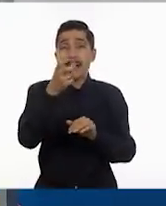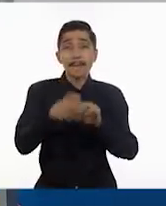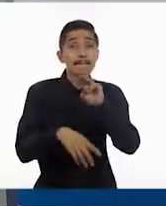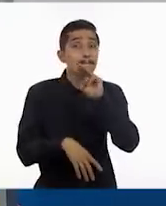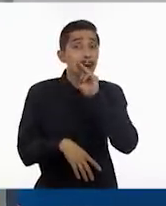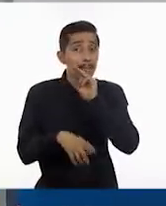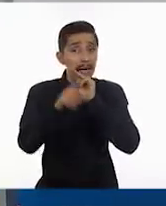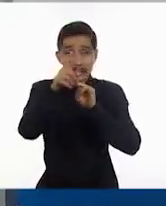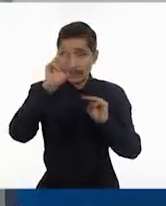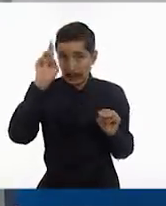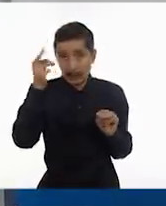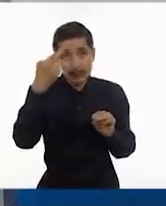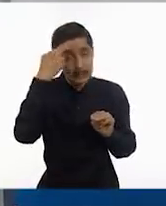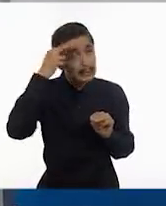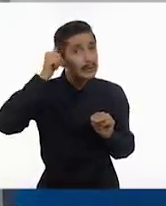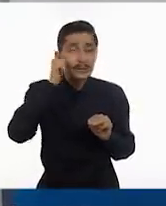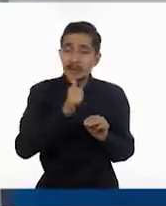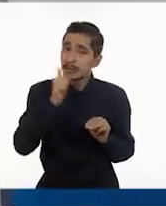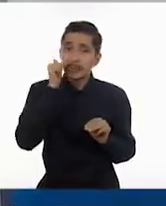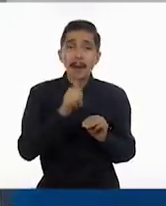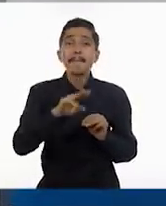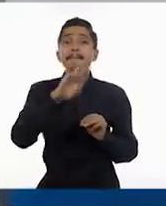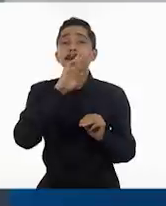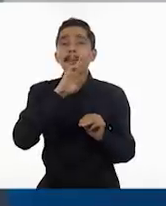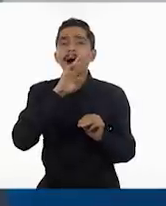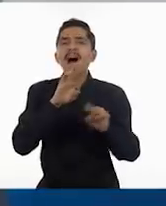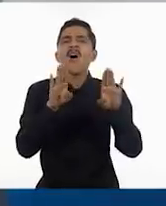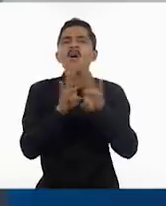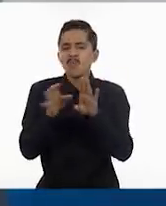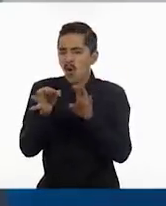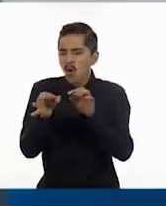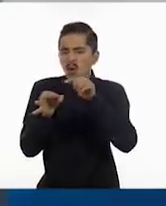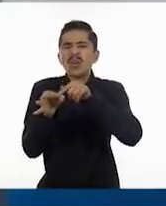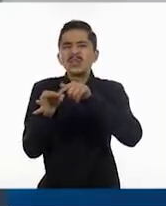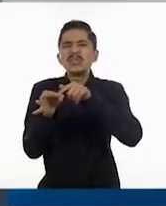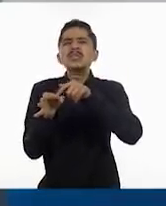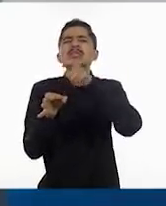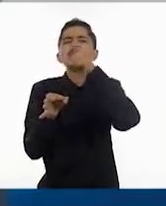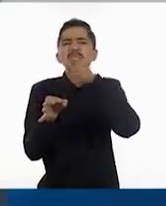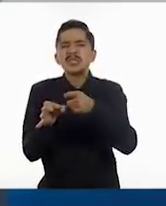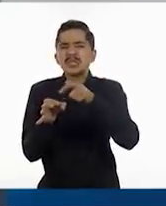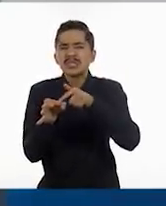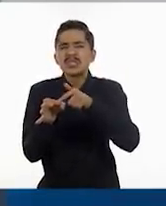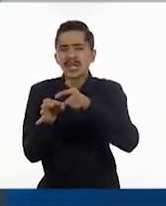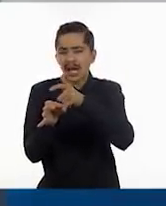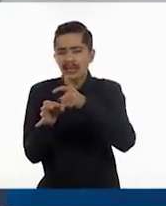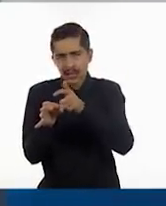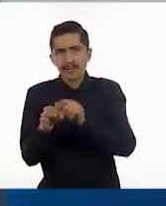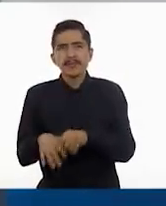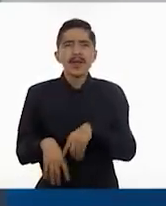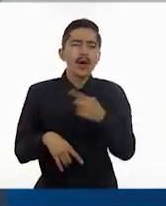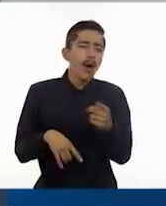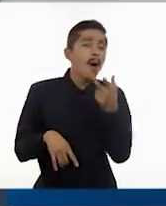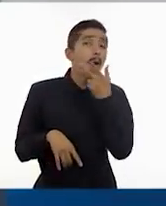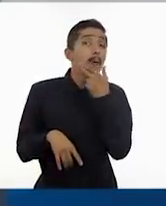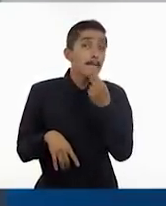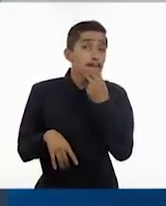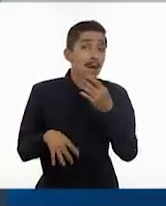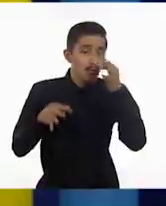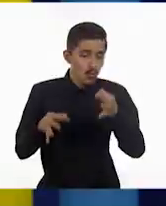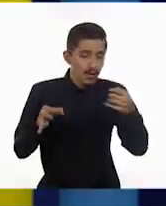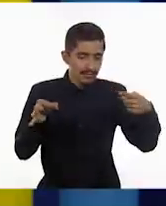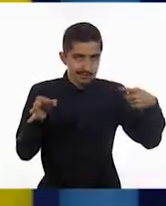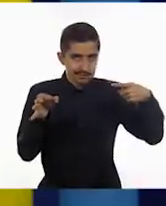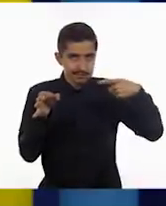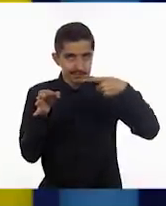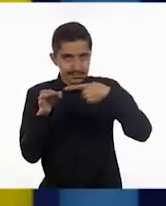madre, recuerda, que aporta el óvulo, la célula sexual, el óvulo, y el padre, el del espermatozoide. Muy